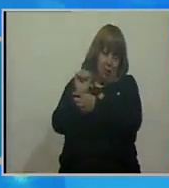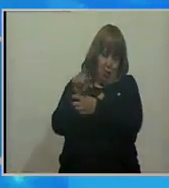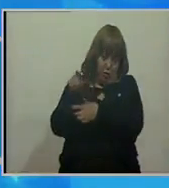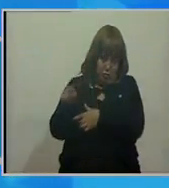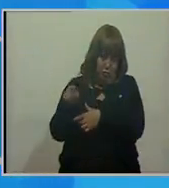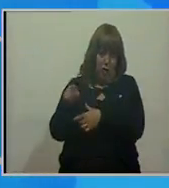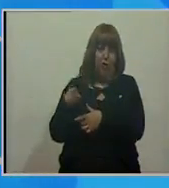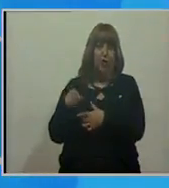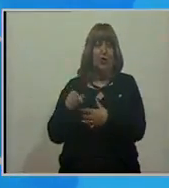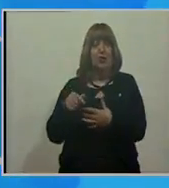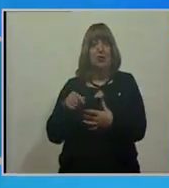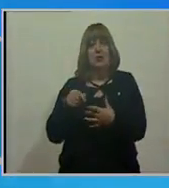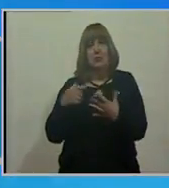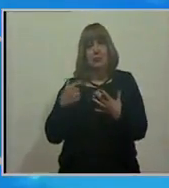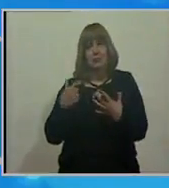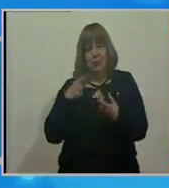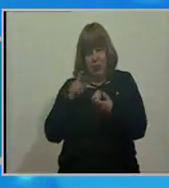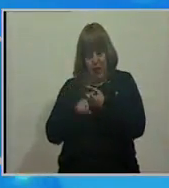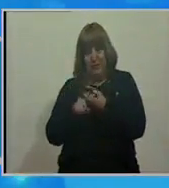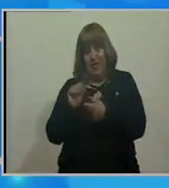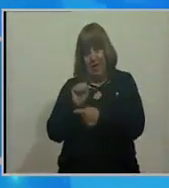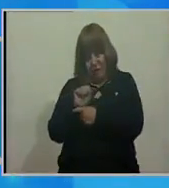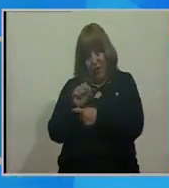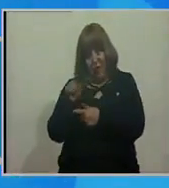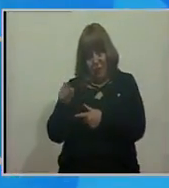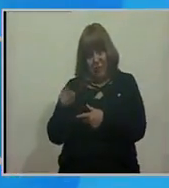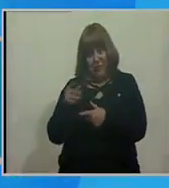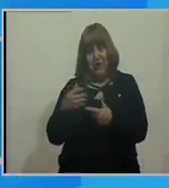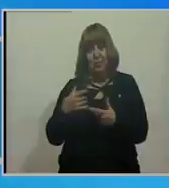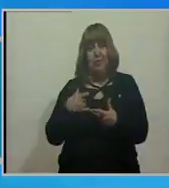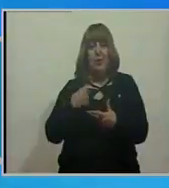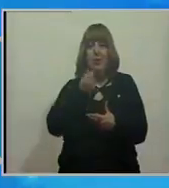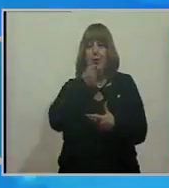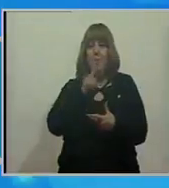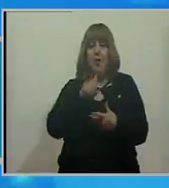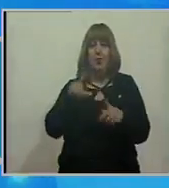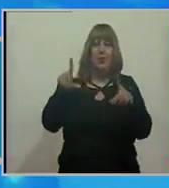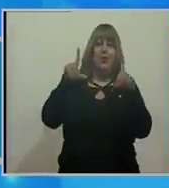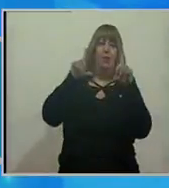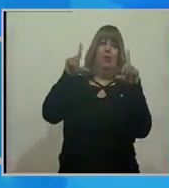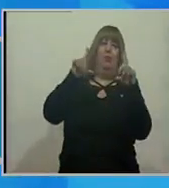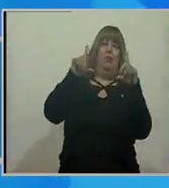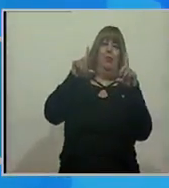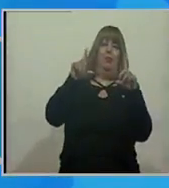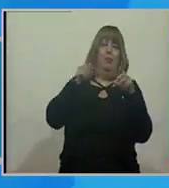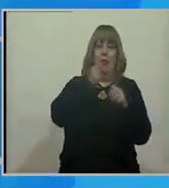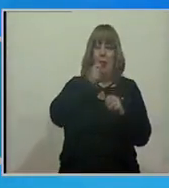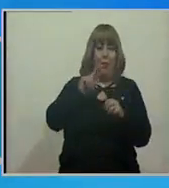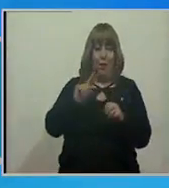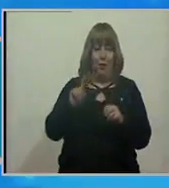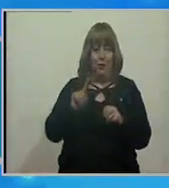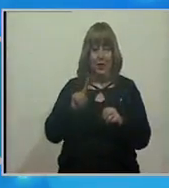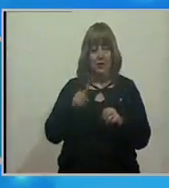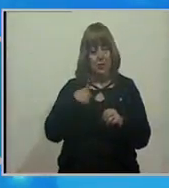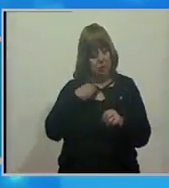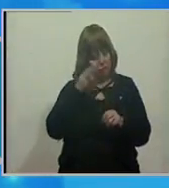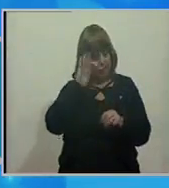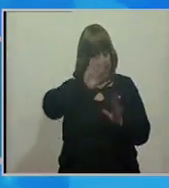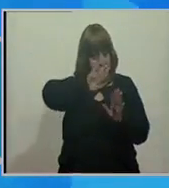hice pública yo. Pero no es una cosa que me guste. No utilizo los medios y los podría utilizar para mi trabajo